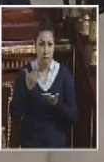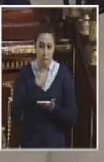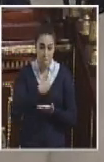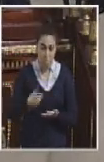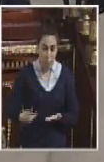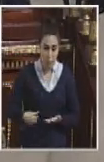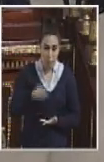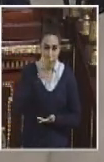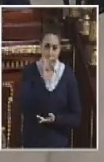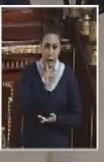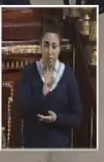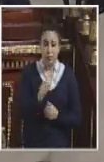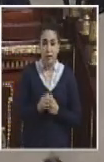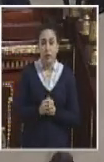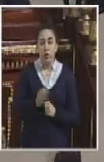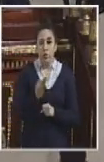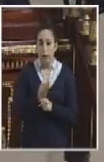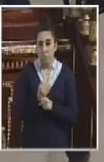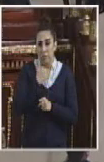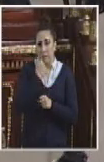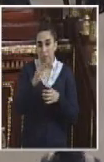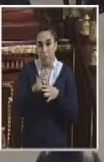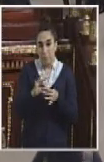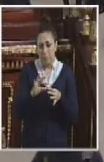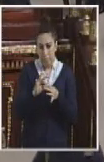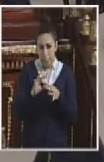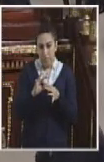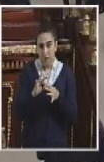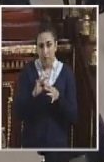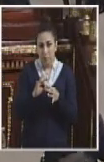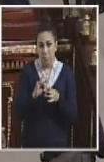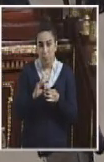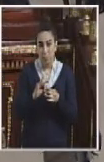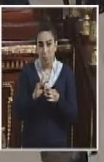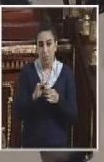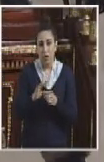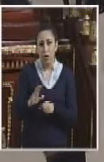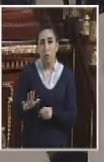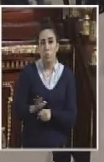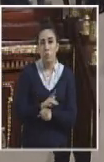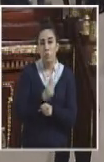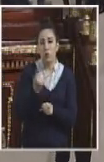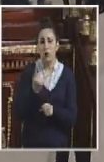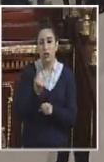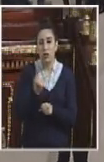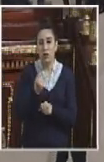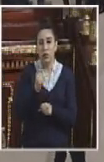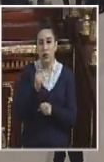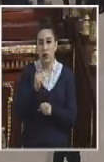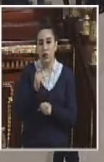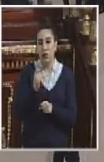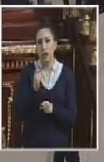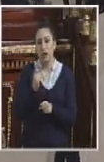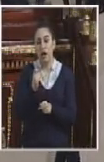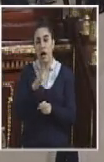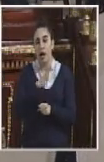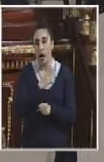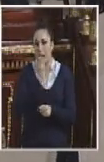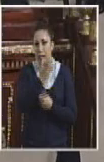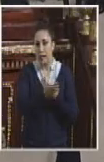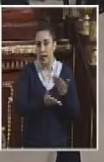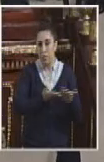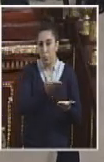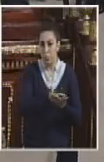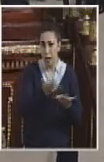quisiera comentar precisamente el fundamento que señala el comunicado, y me